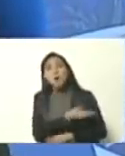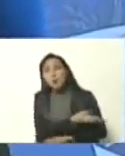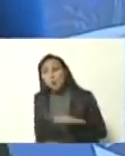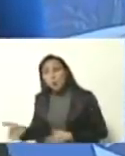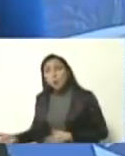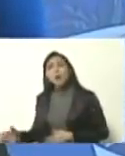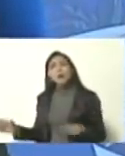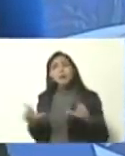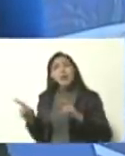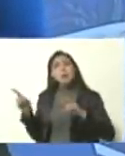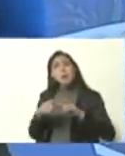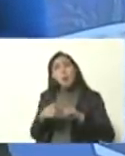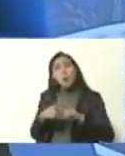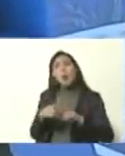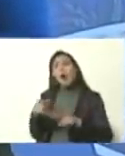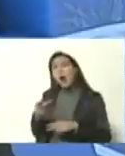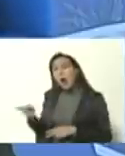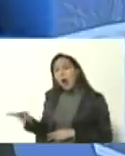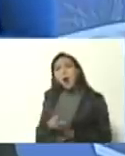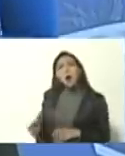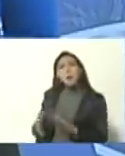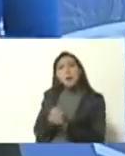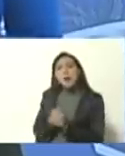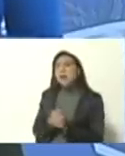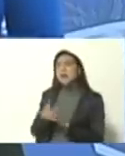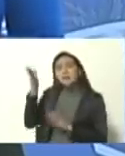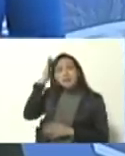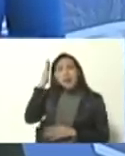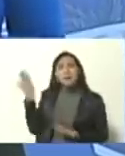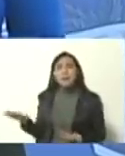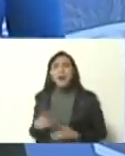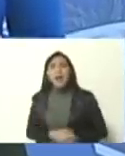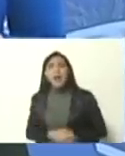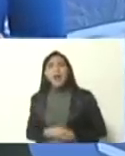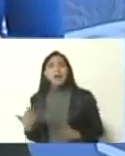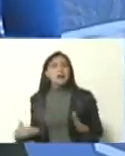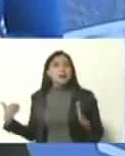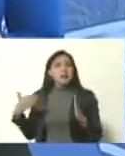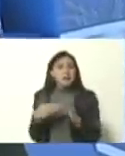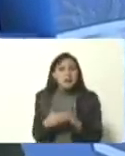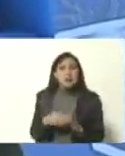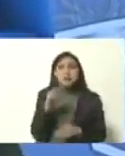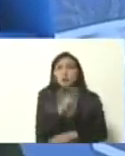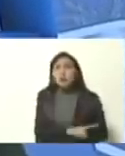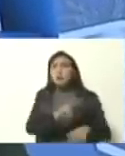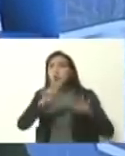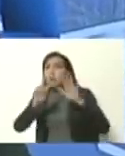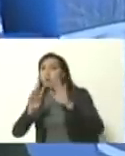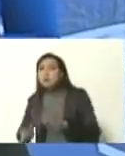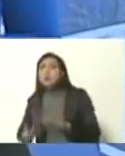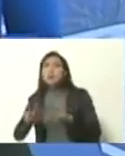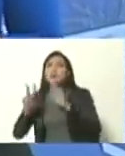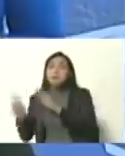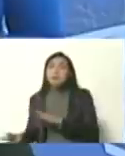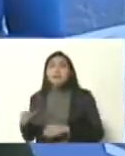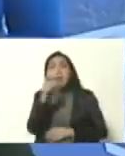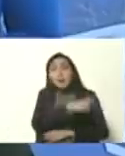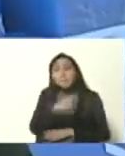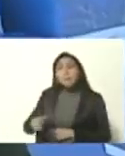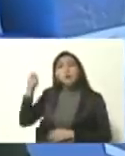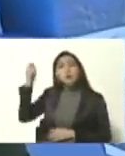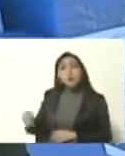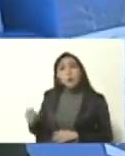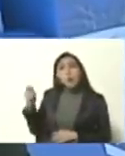el estudio. Este atentado no solamente era contra los 277 parlamentarios y parlamentarias que integran la nueva